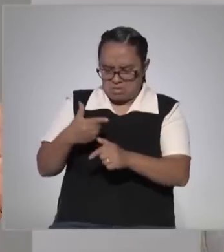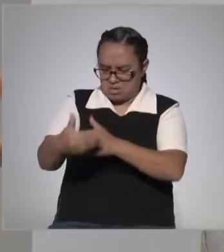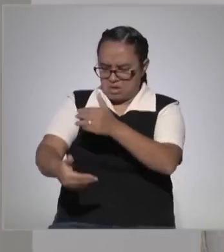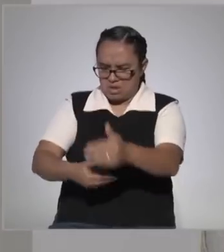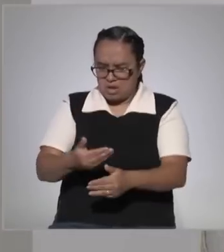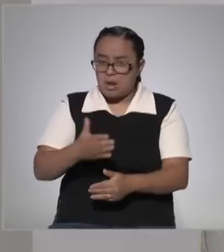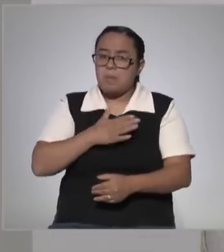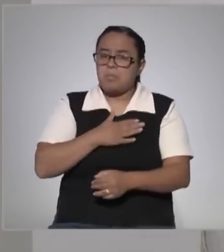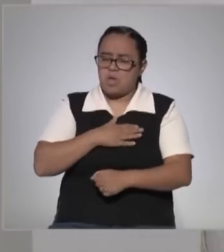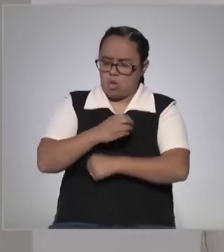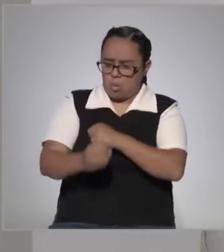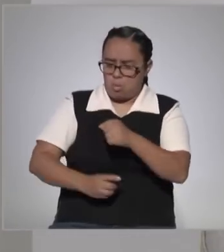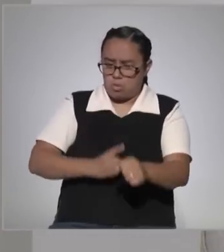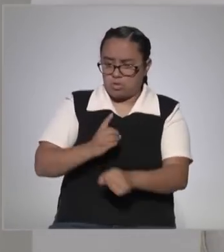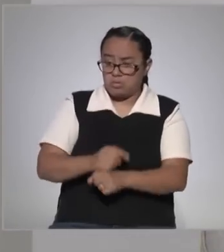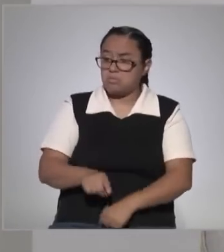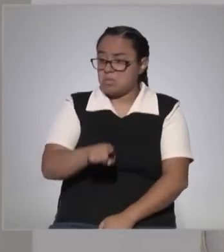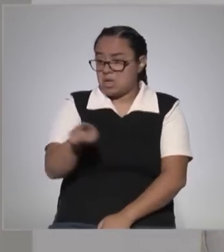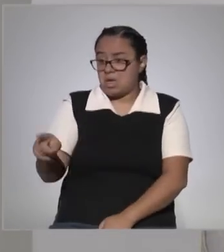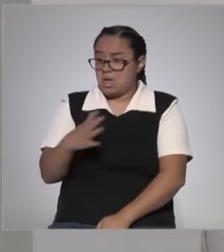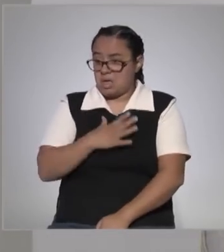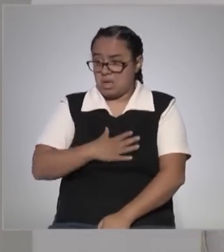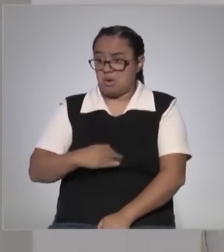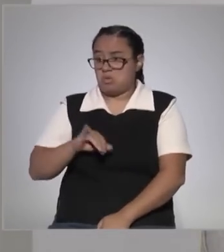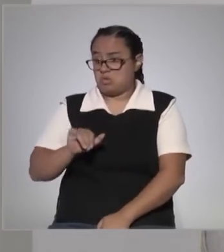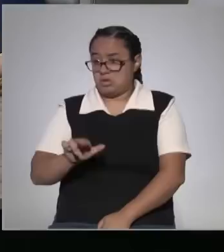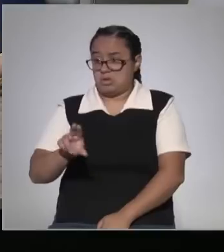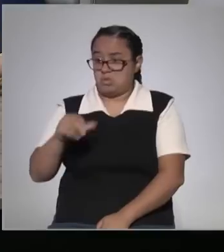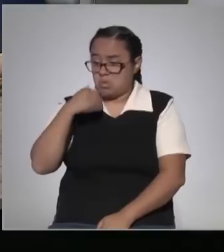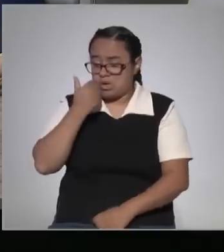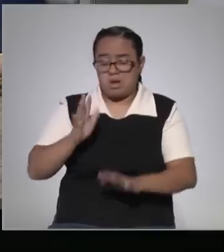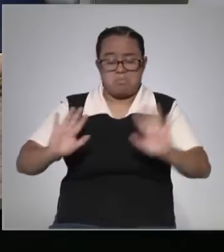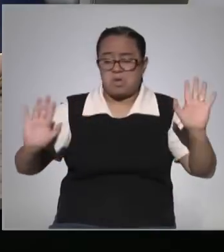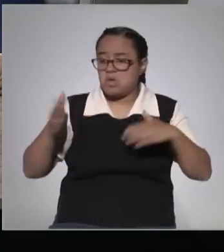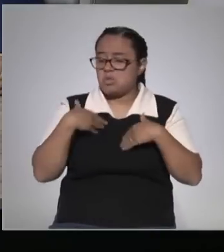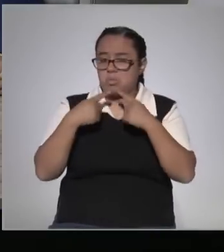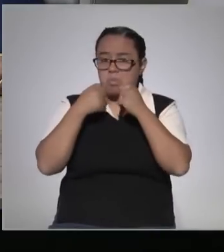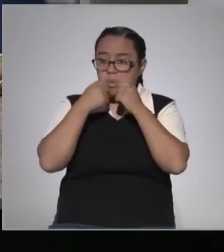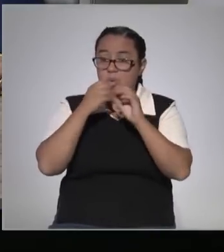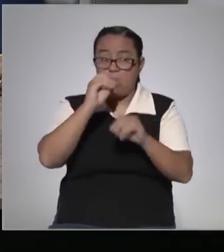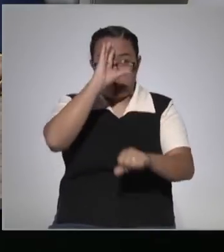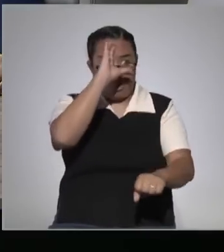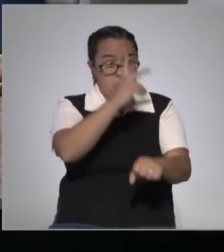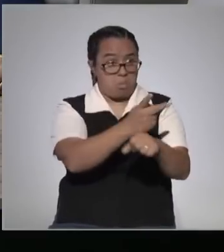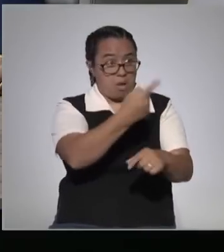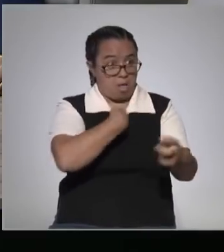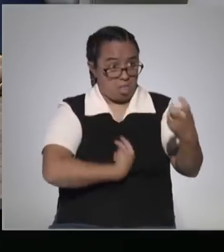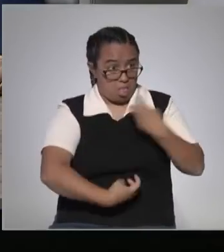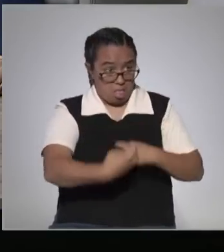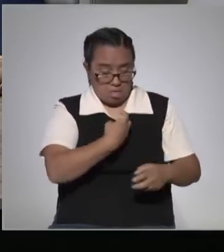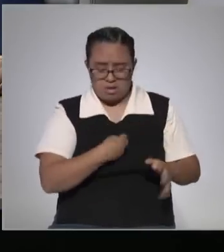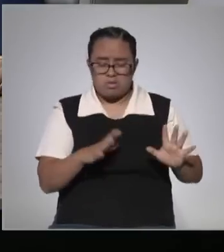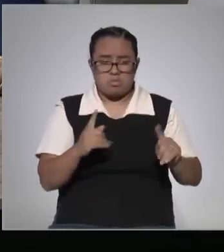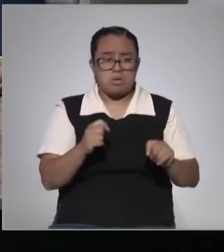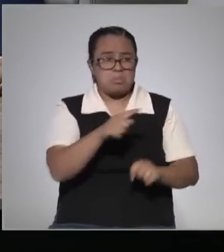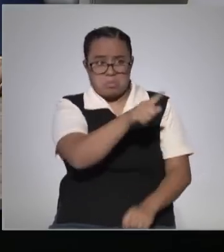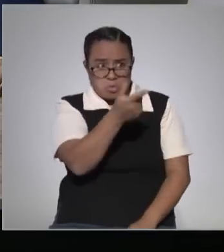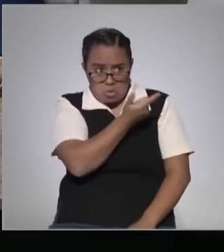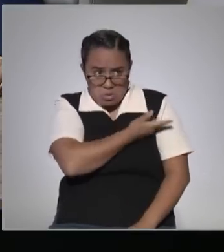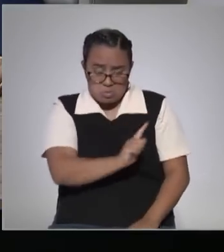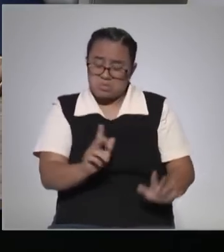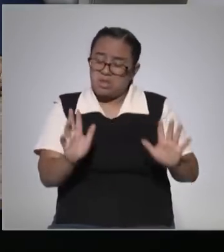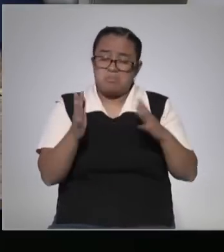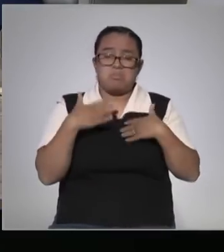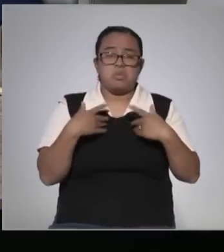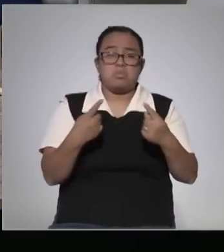oportunidad. Les guste a mis hijos o no les guste a mis hijos, al compadre, a quien me critica, si les gusta, qué bueno, pero si no les gusta también, yo